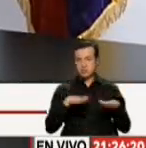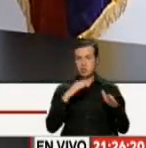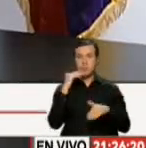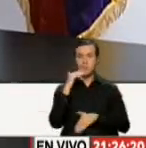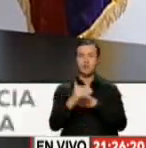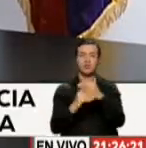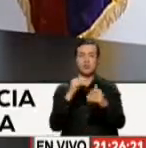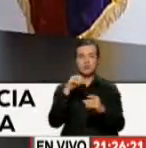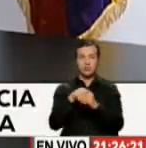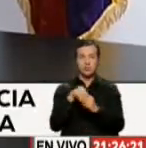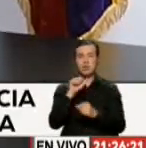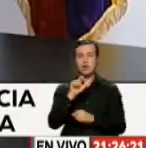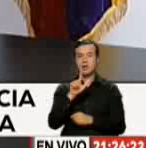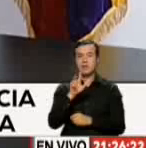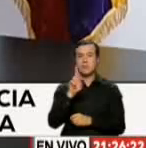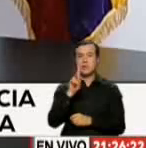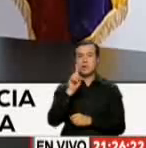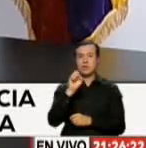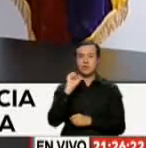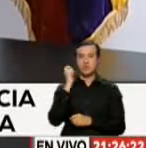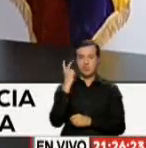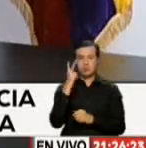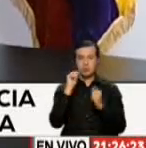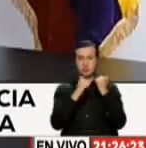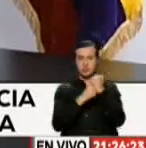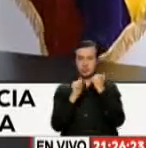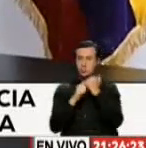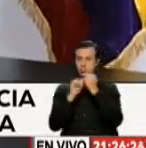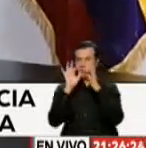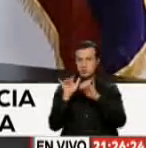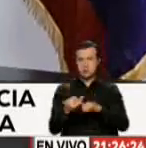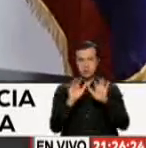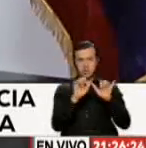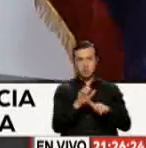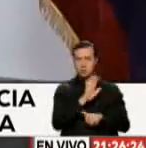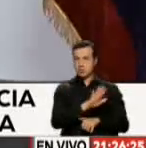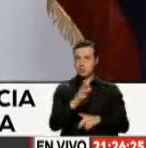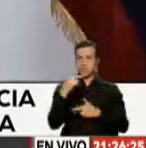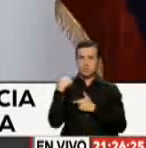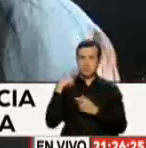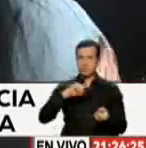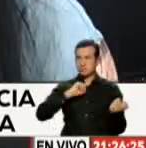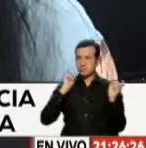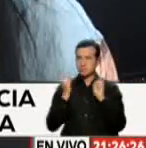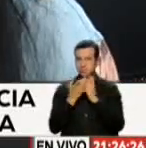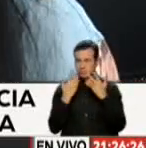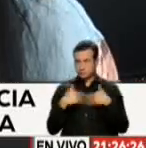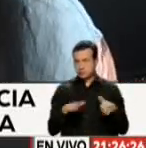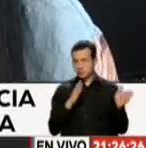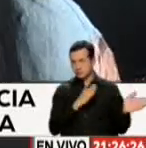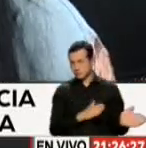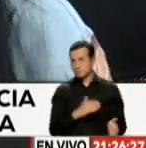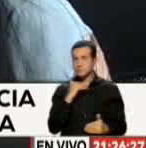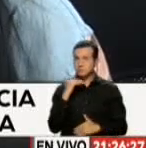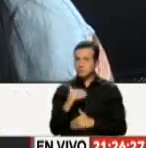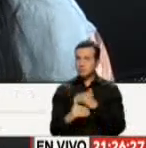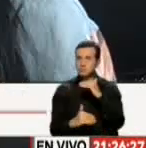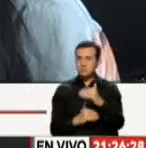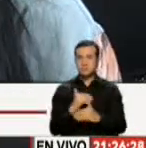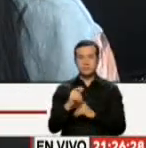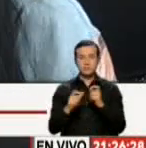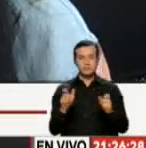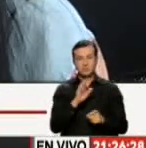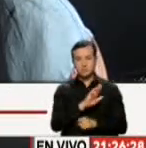procesos internos, Alvarado aseguró que las 2 subsecretarias, aún en funciones, se encargarán de la transición. Se han levantado procesos para que